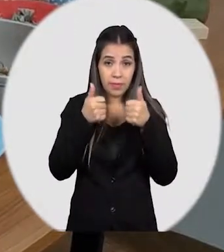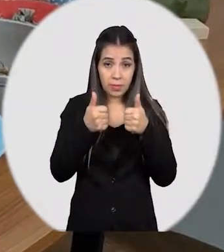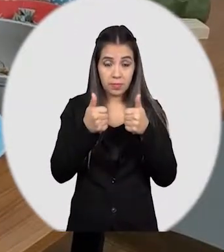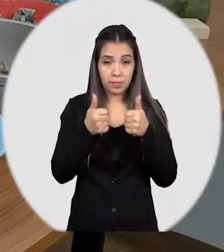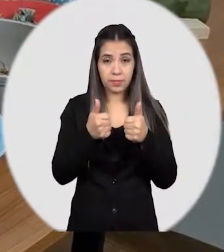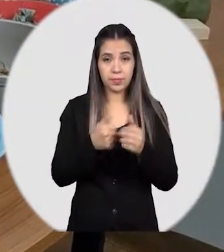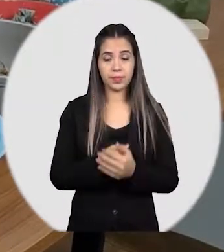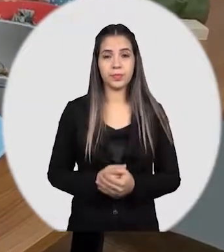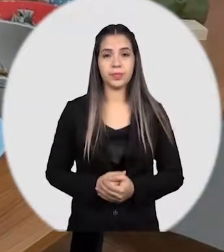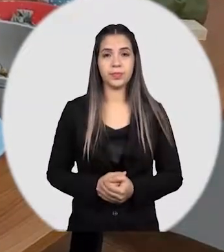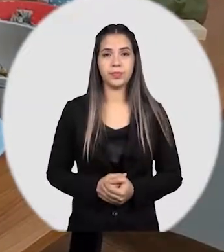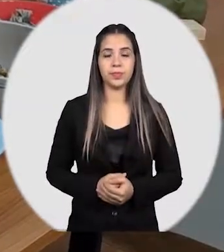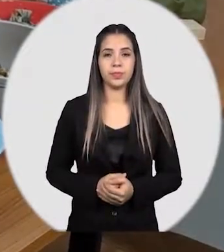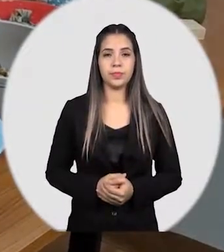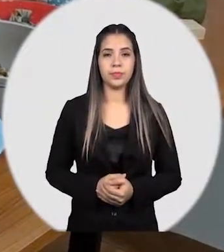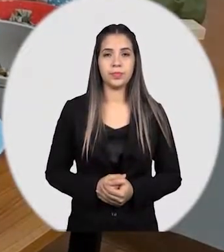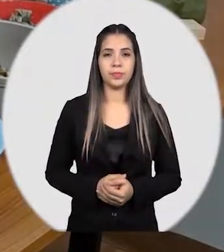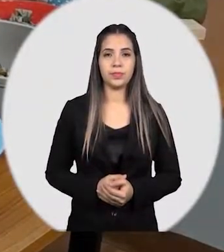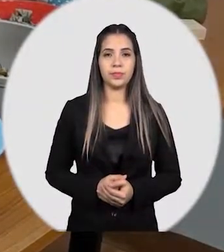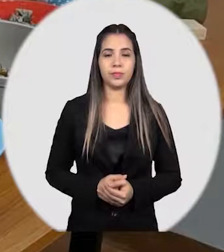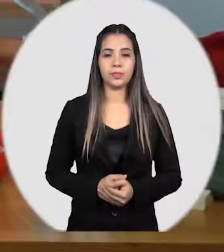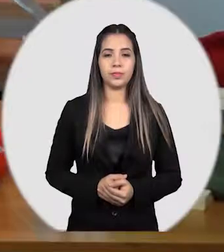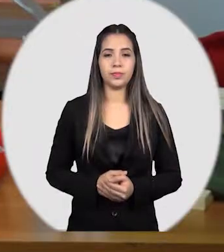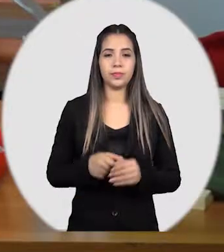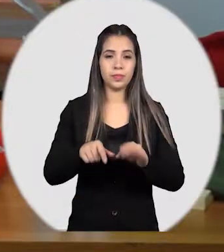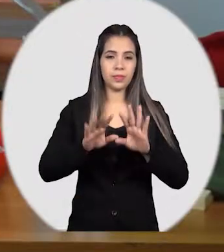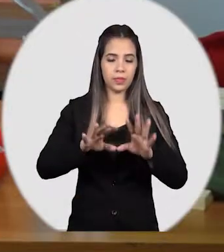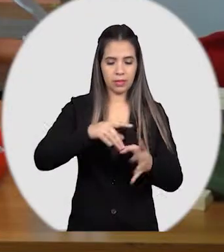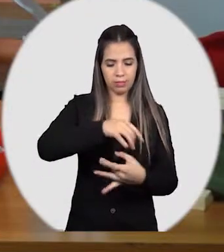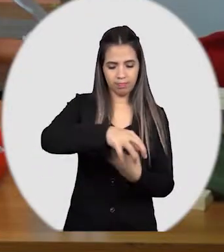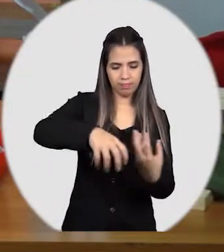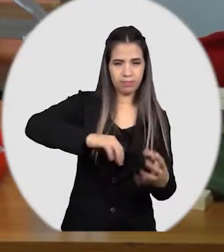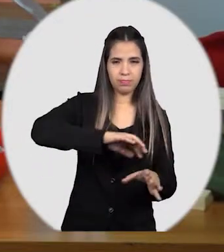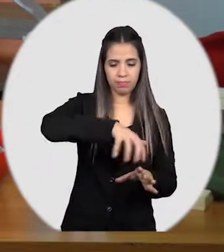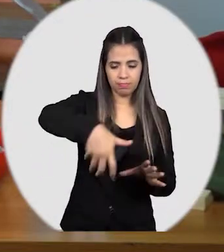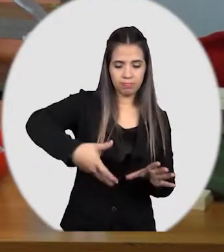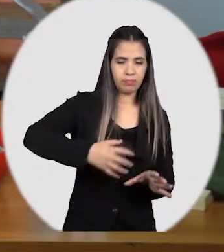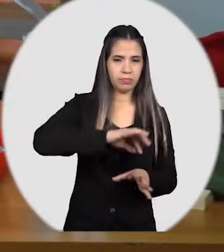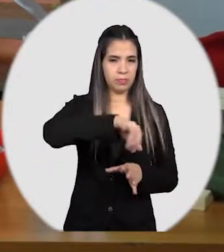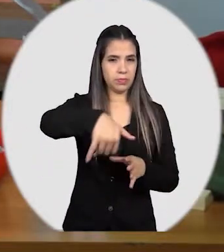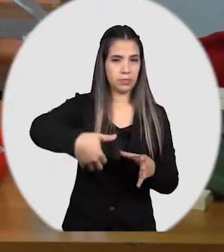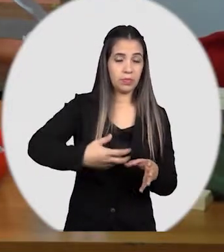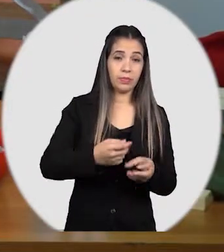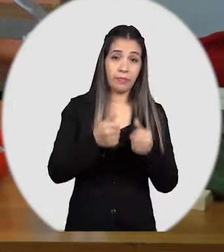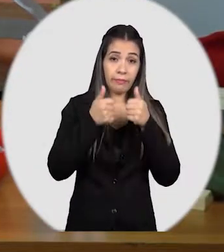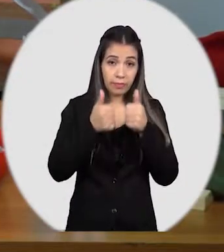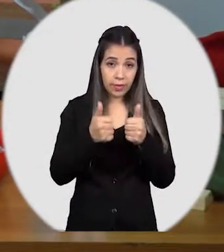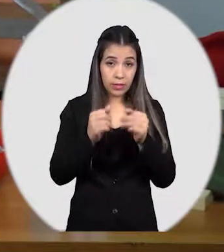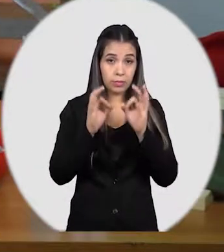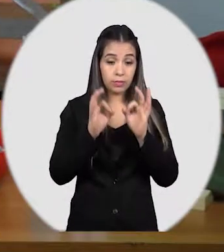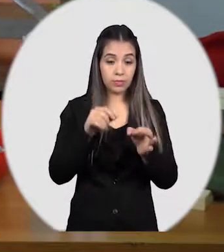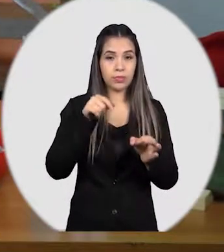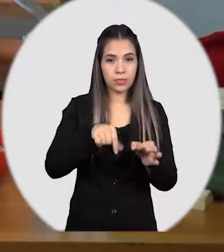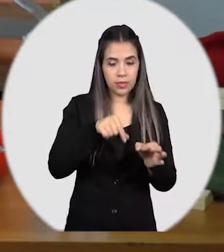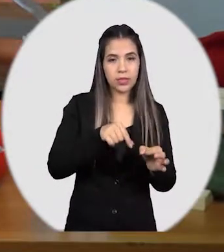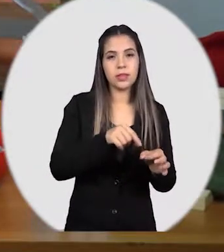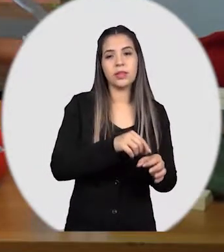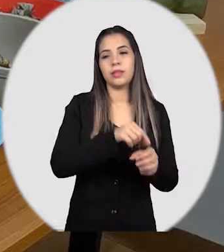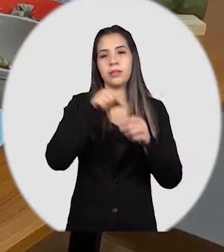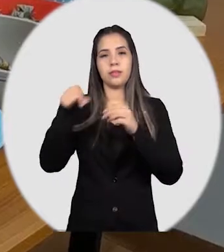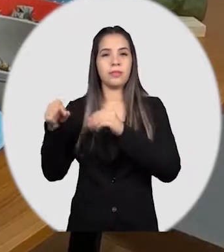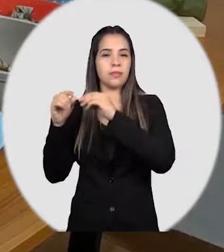tenemos que dejar ahí mezclar bien. Entonces procedemos a la carga de nuestra